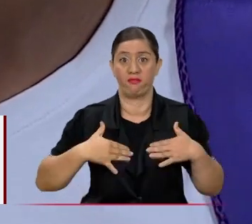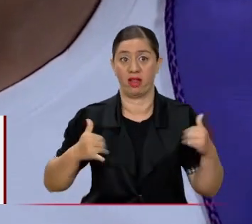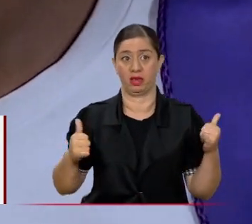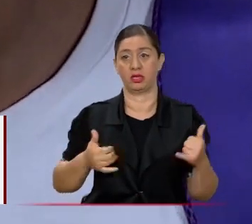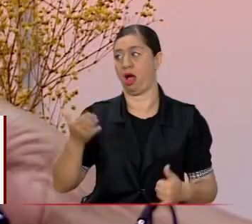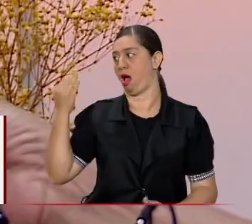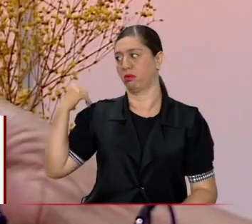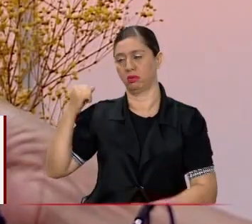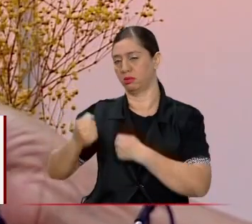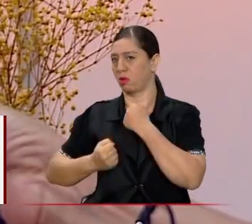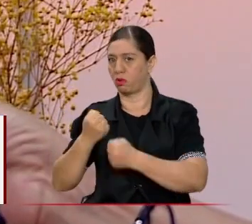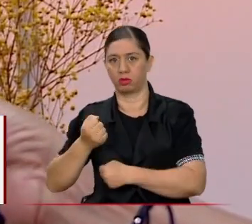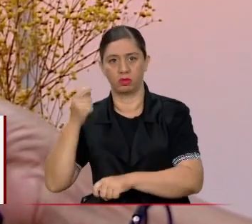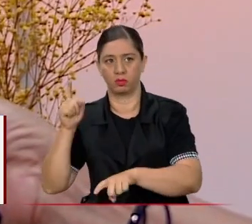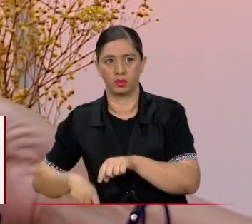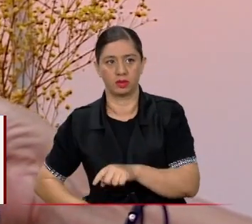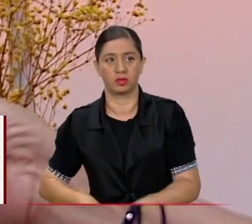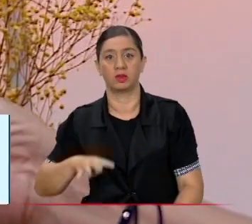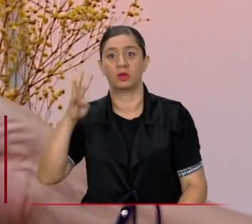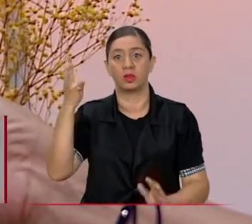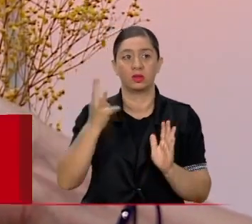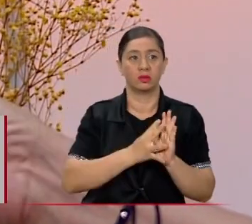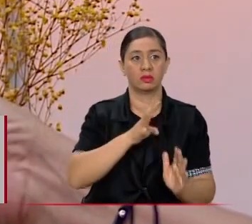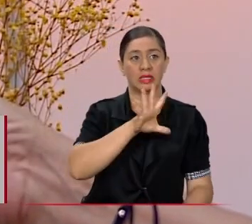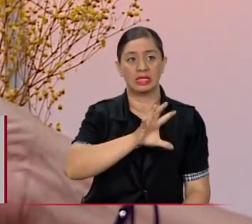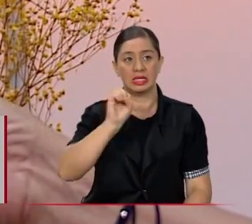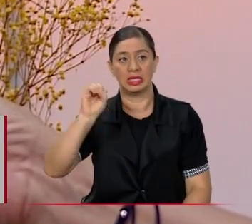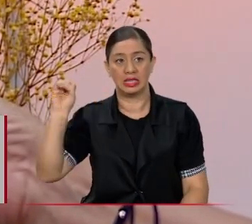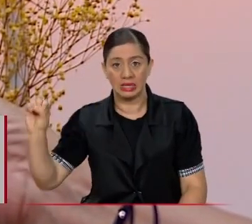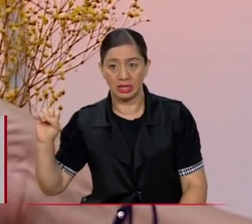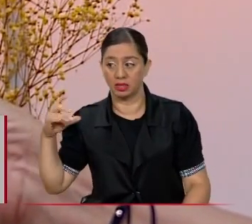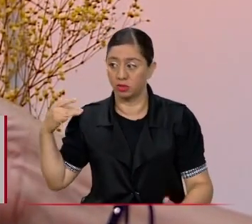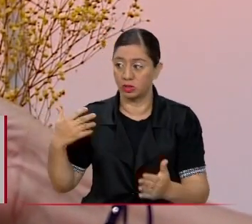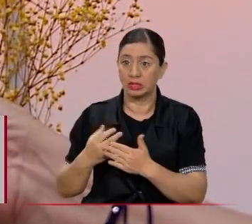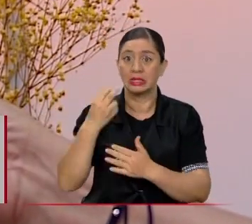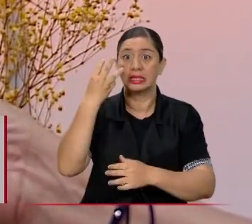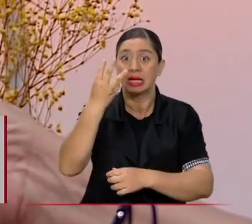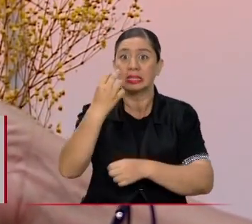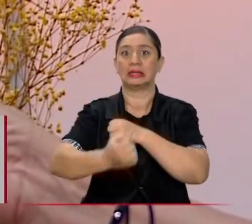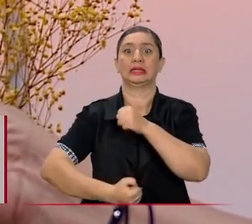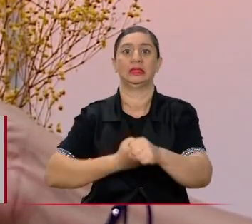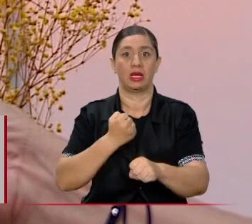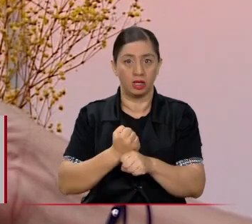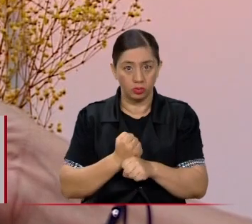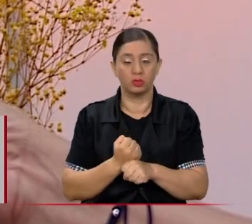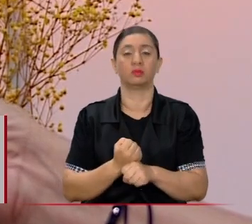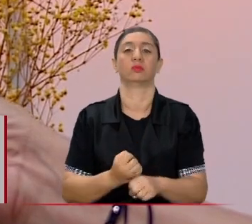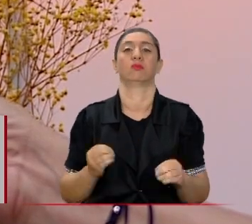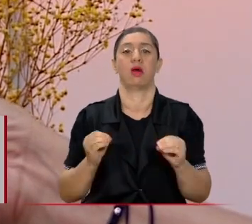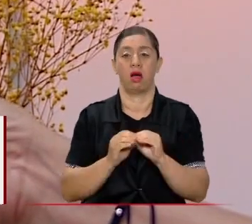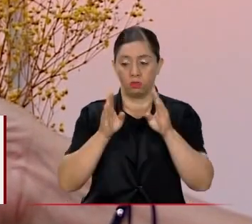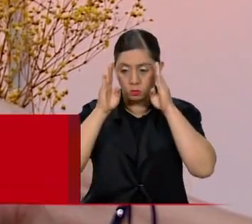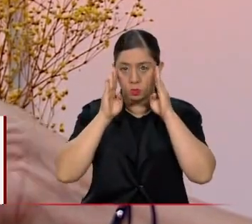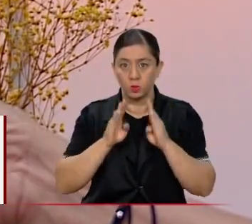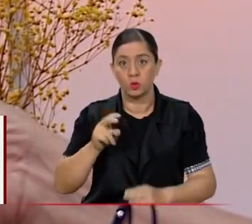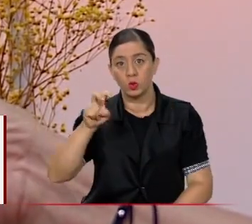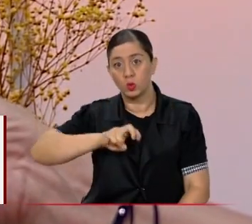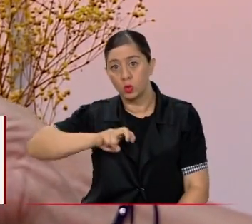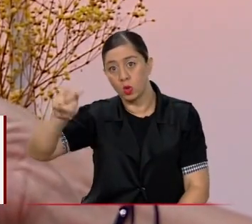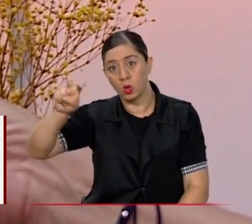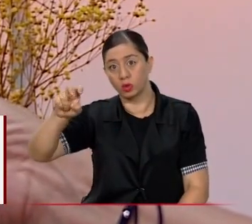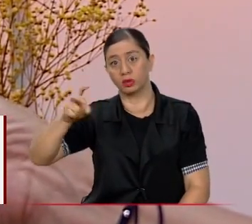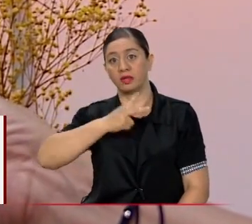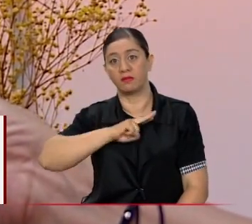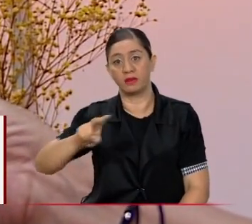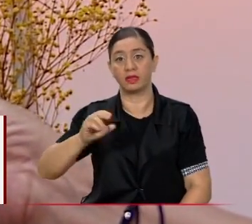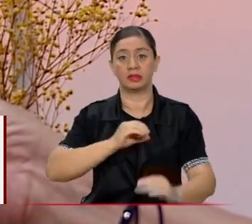hacer. Hemos tratado alrededor de 4.500 pacientes a lo largo de 3 años, que es bastante. Atendemos pacientes del norte del Valle,